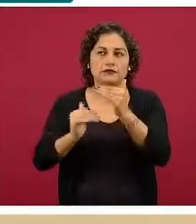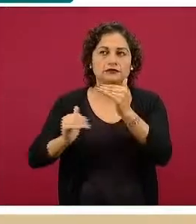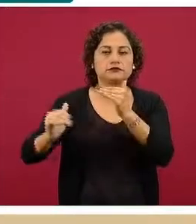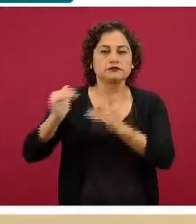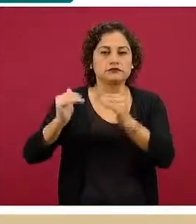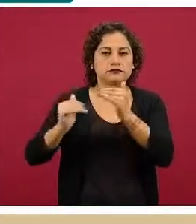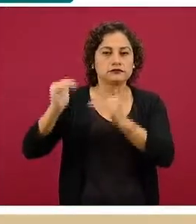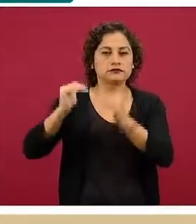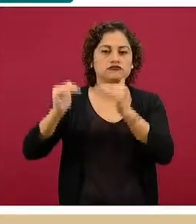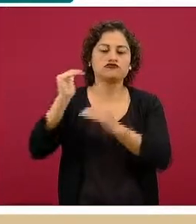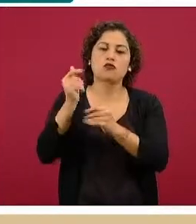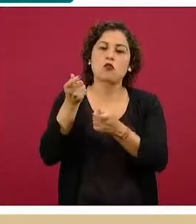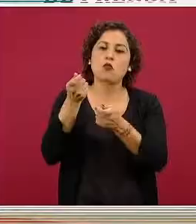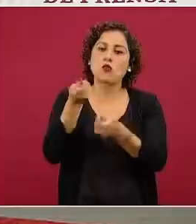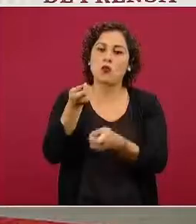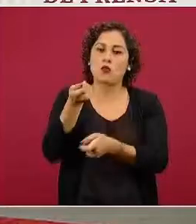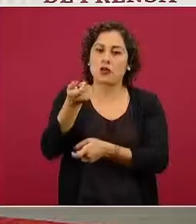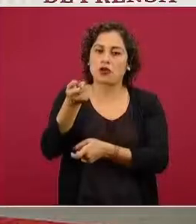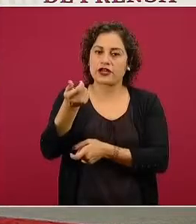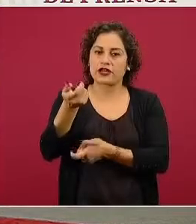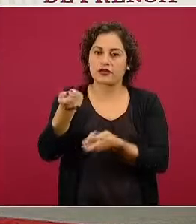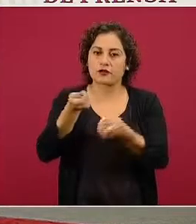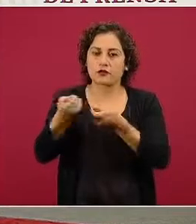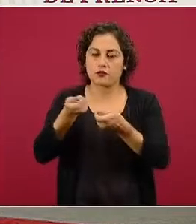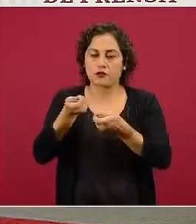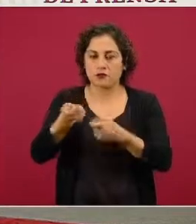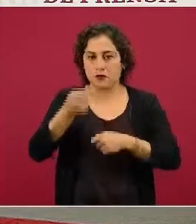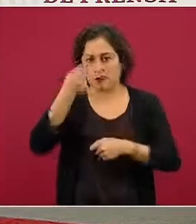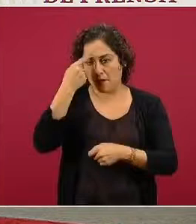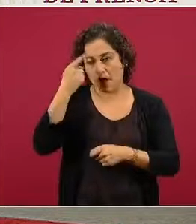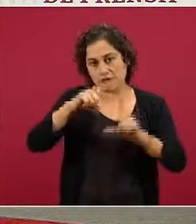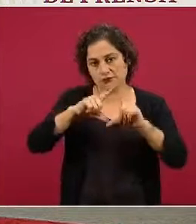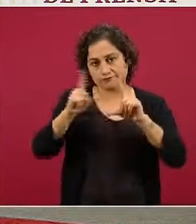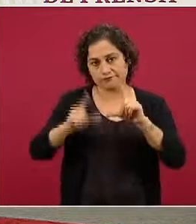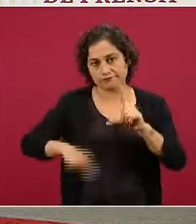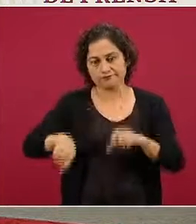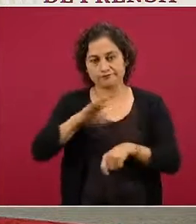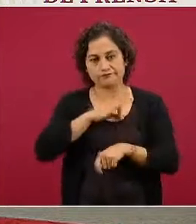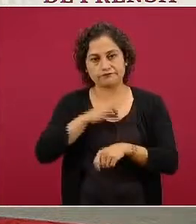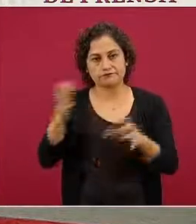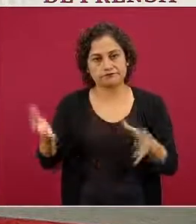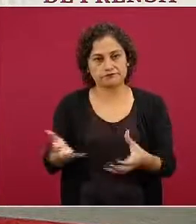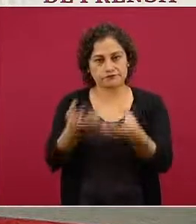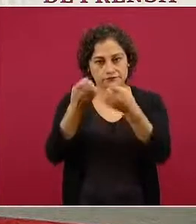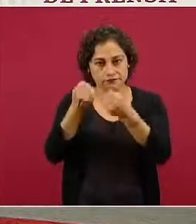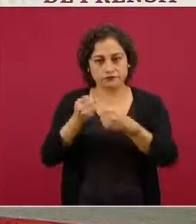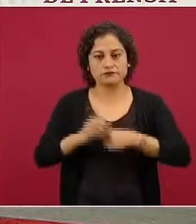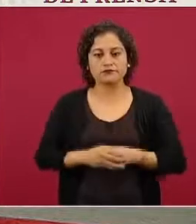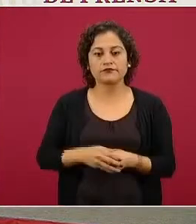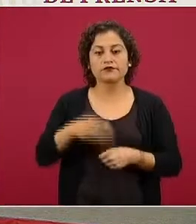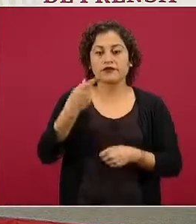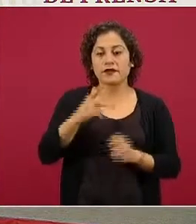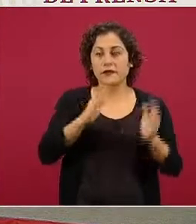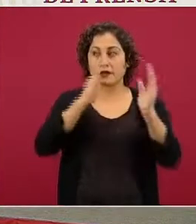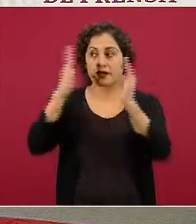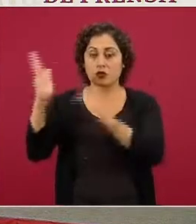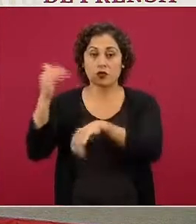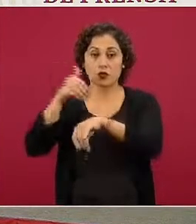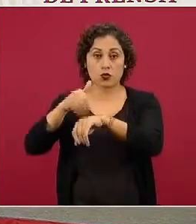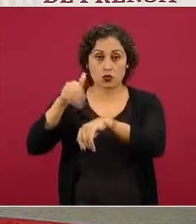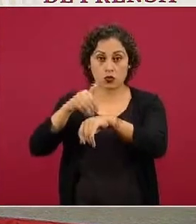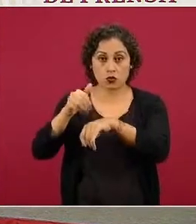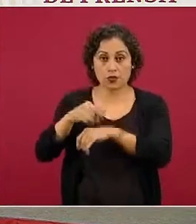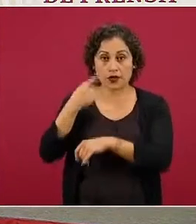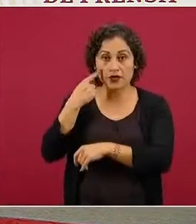sustancial para nuestro país. Sin embargo, lo que sí podemos ver es cómo este número de